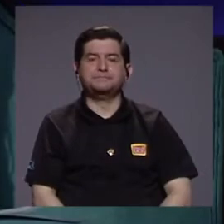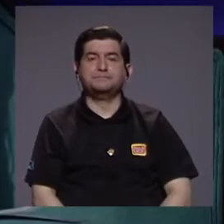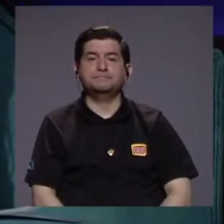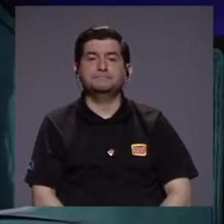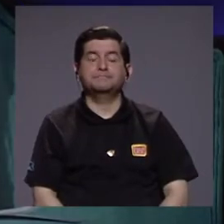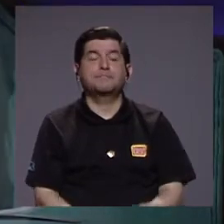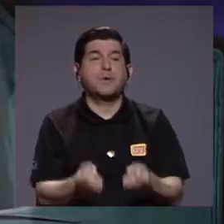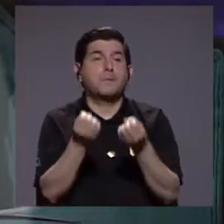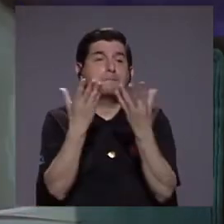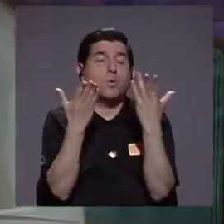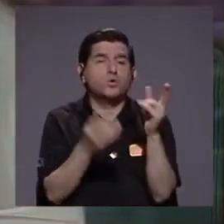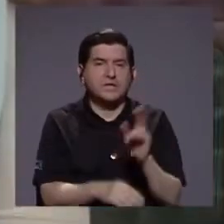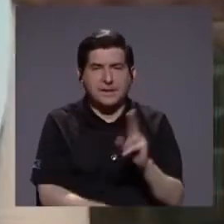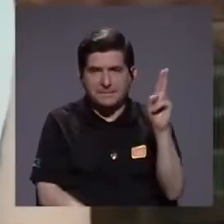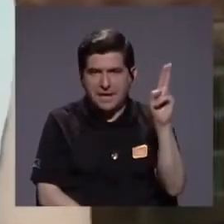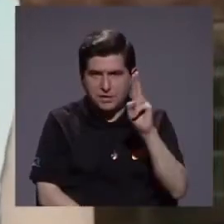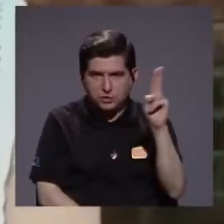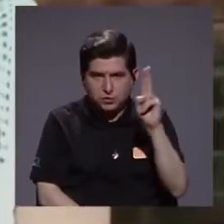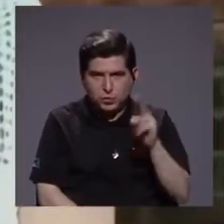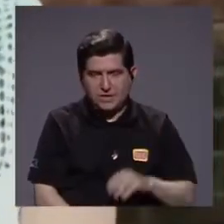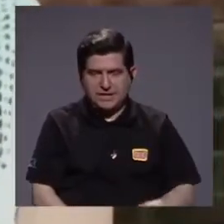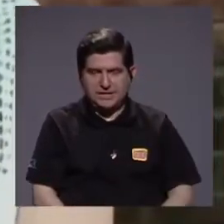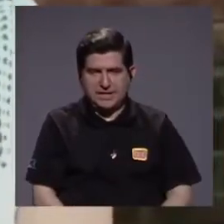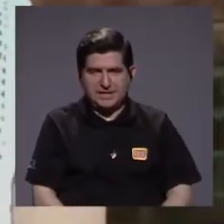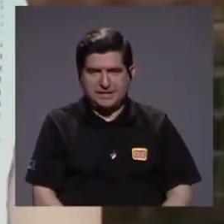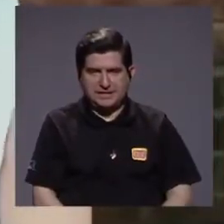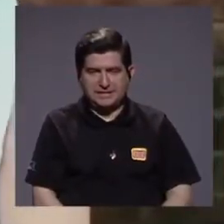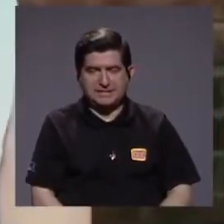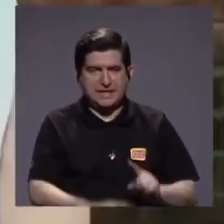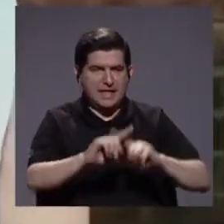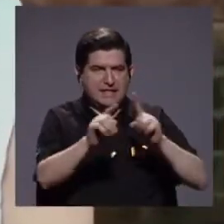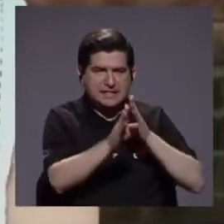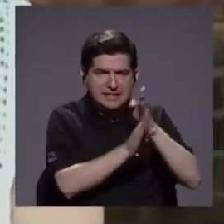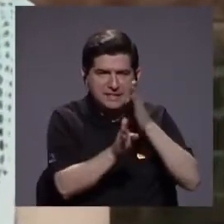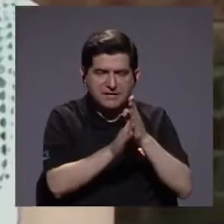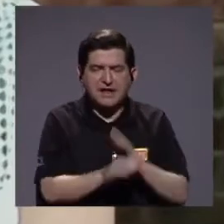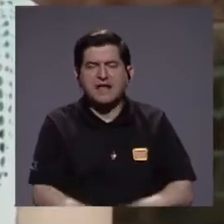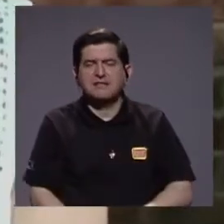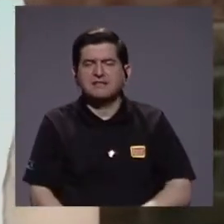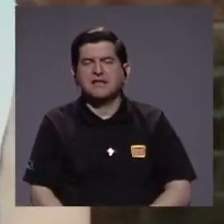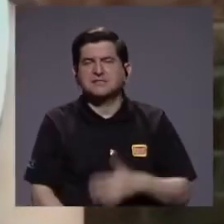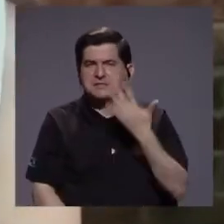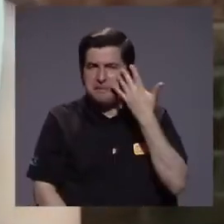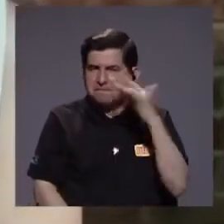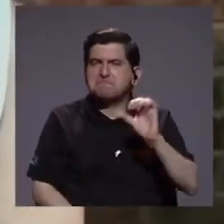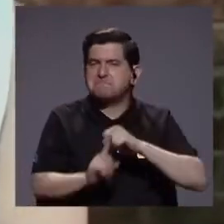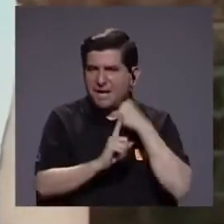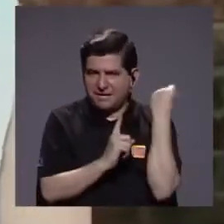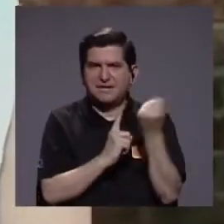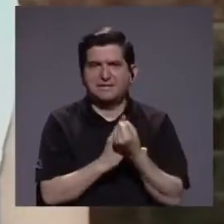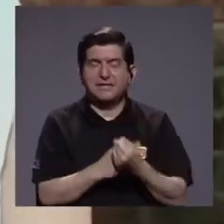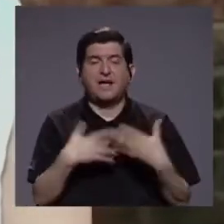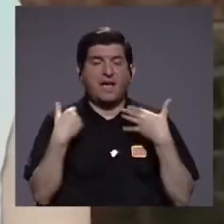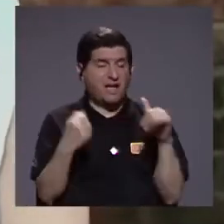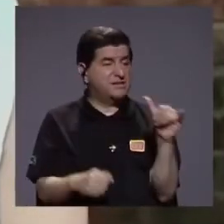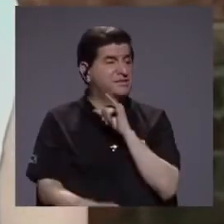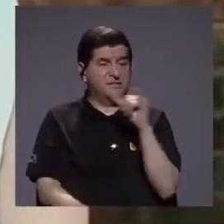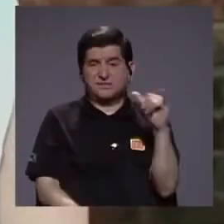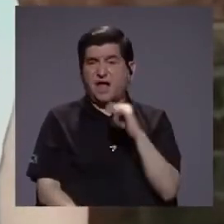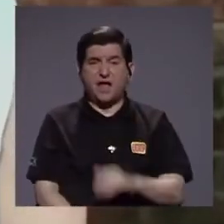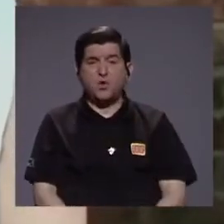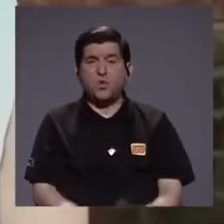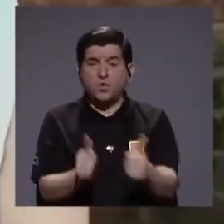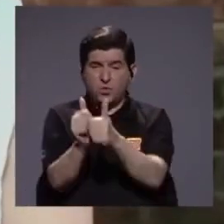Muchas de las unidades de las carreras estamos en situaciones muy similares. En salud igual estamos